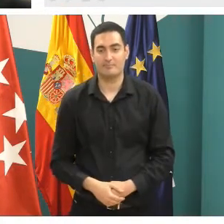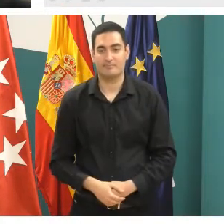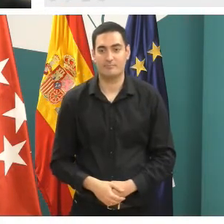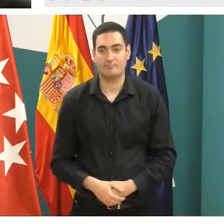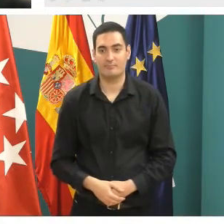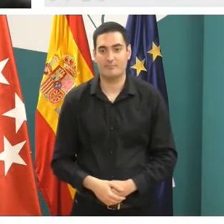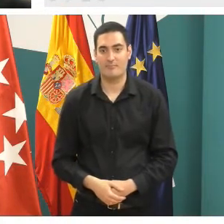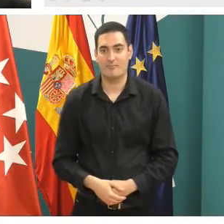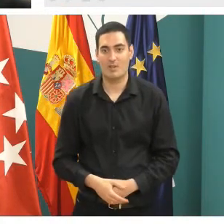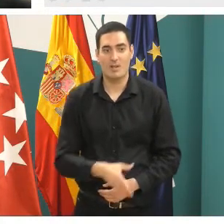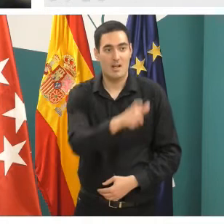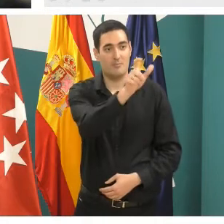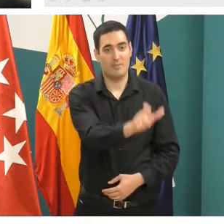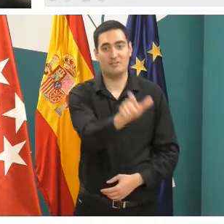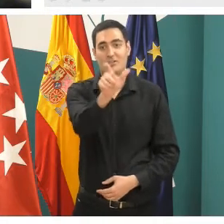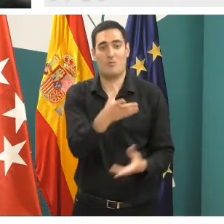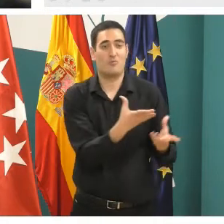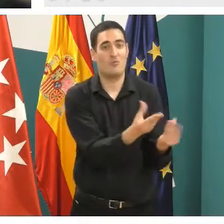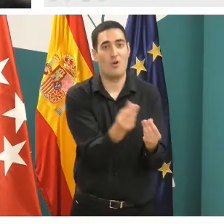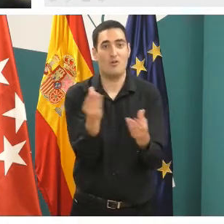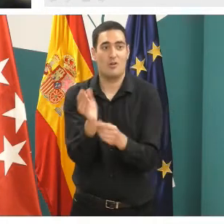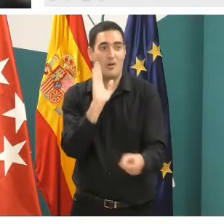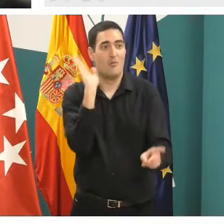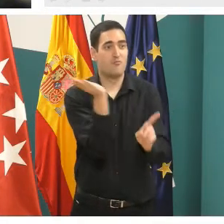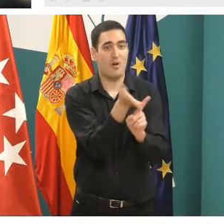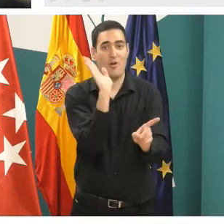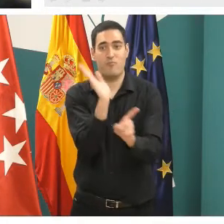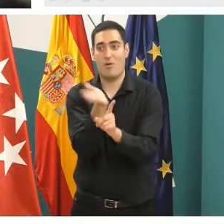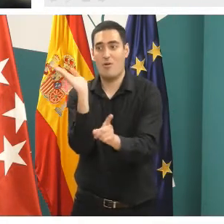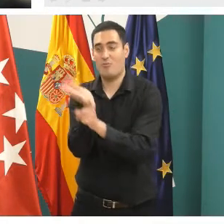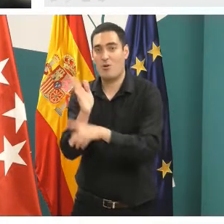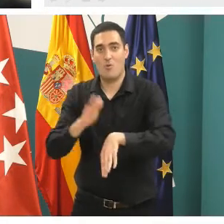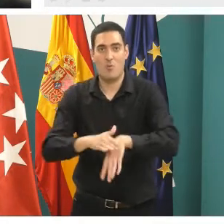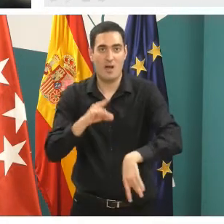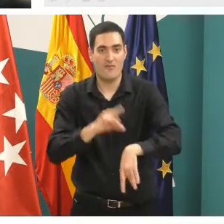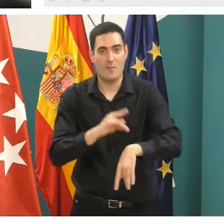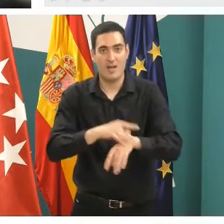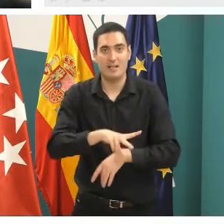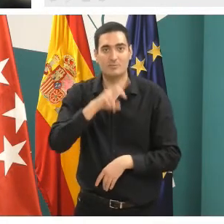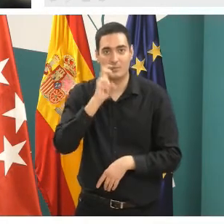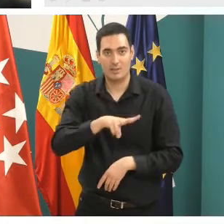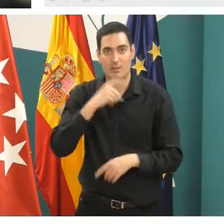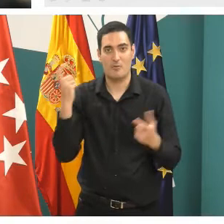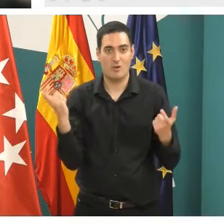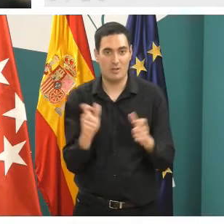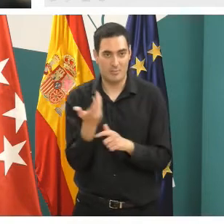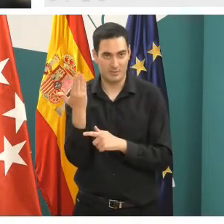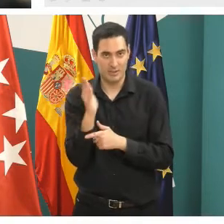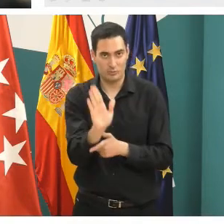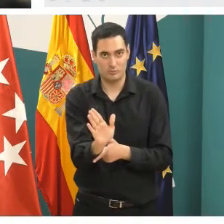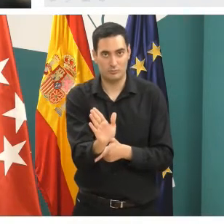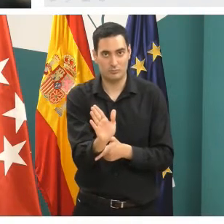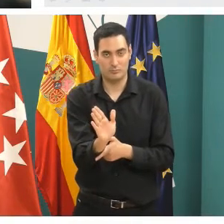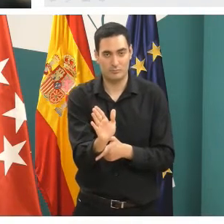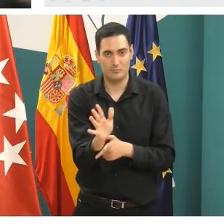es lo que le pasa a muchas personas afectadas por las enfermedades respiratorias minoritarias que vamos a presentar, como